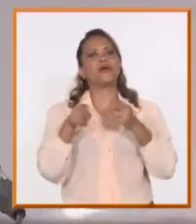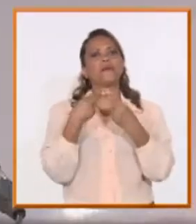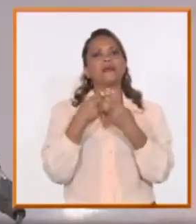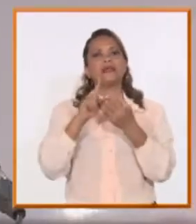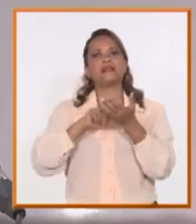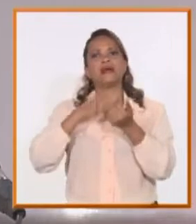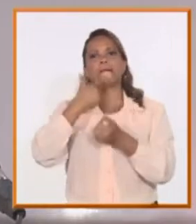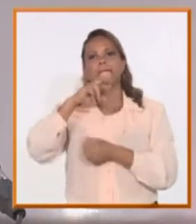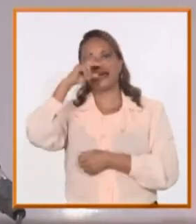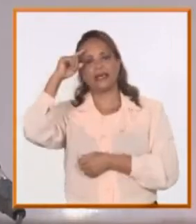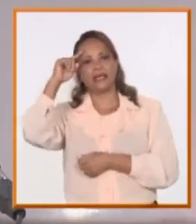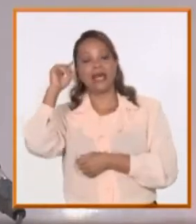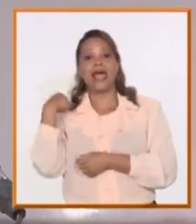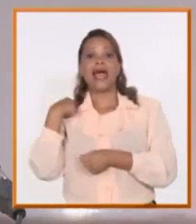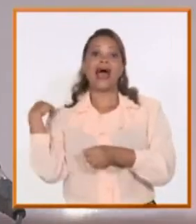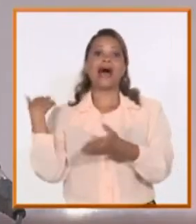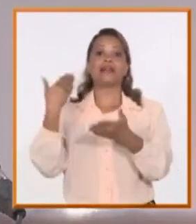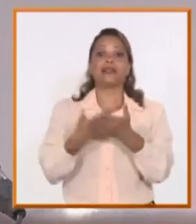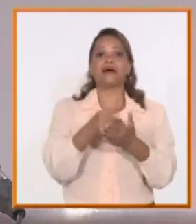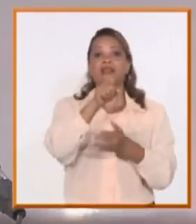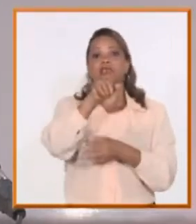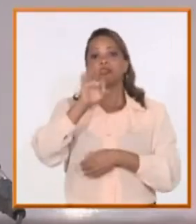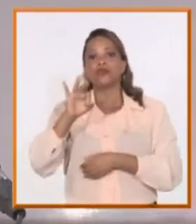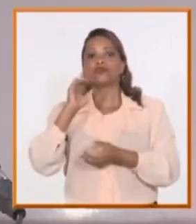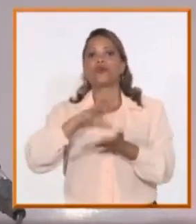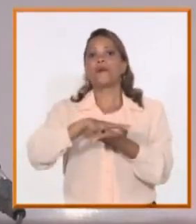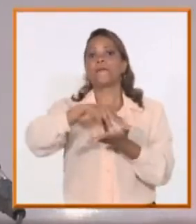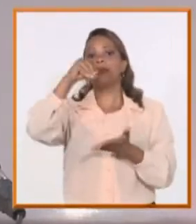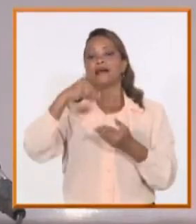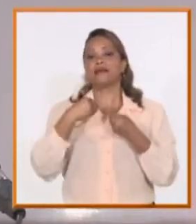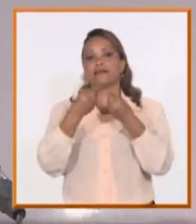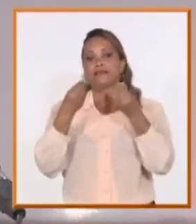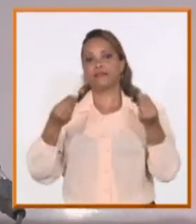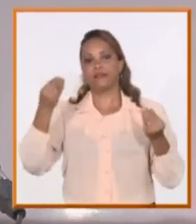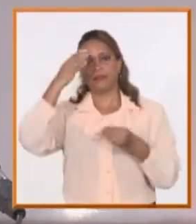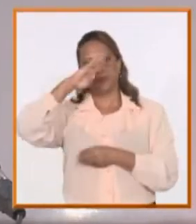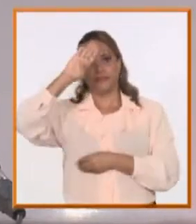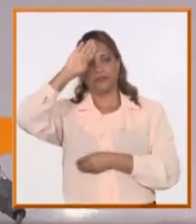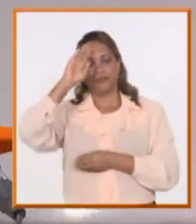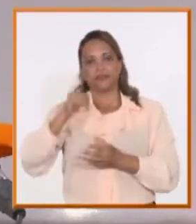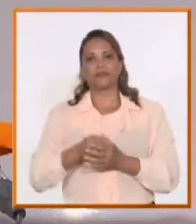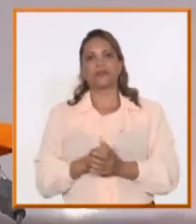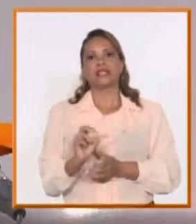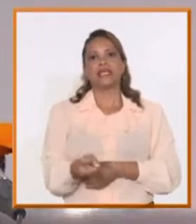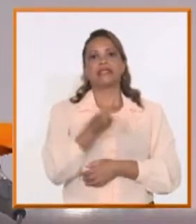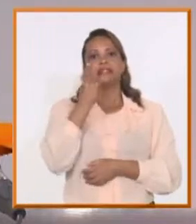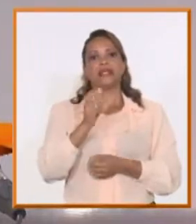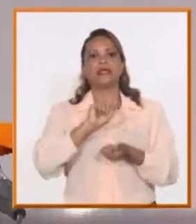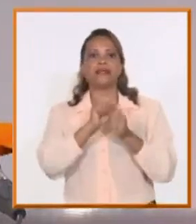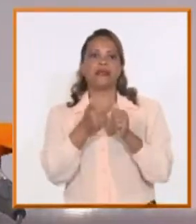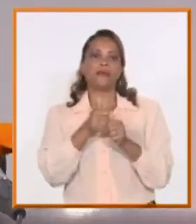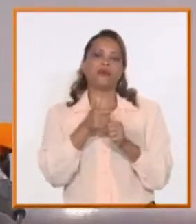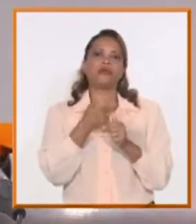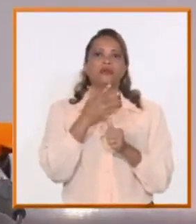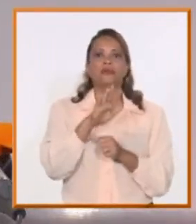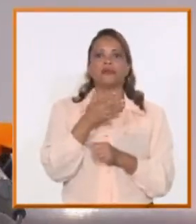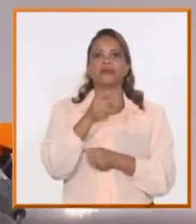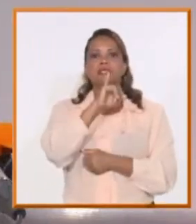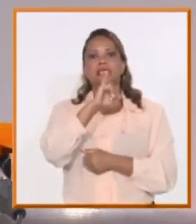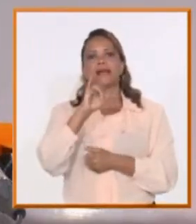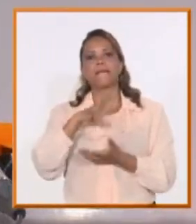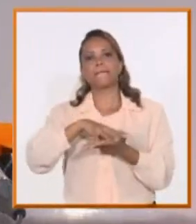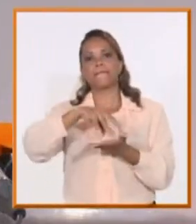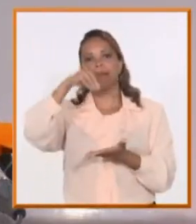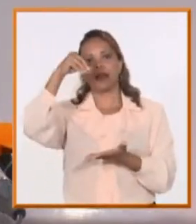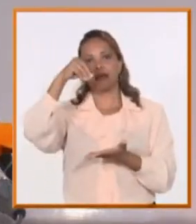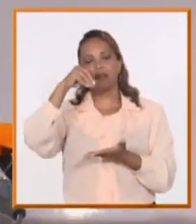hay 18 plazas ya otorgadas por Cuba. Aquí en estos Juegos Panamericanos, 3 deportes otorgaron alrededor de 6 plazas.